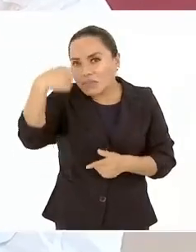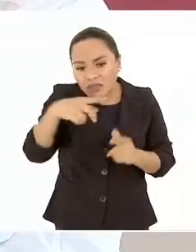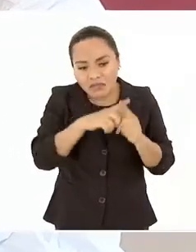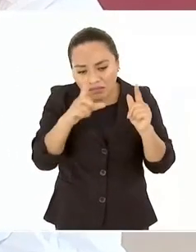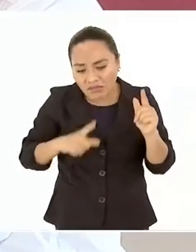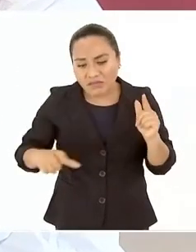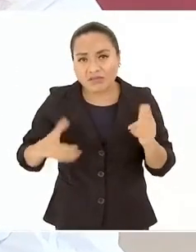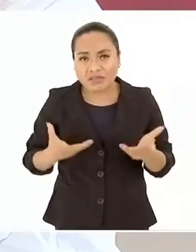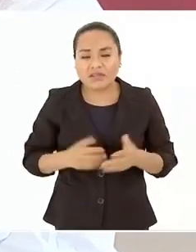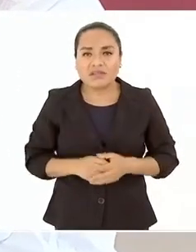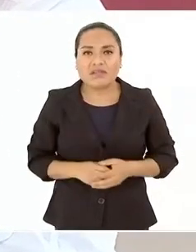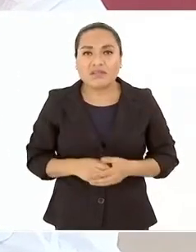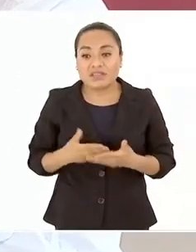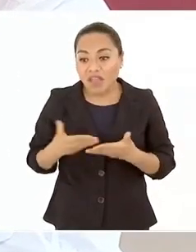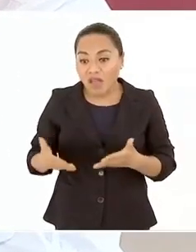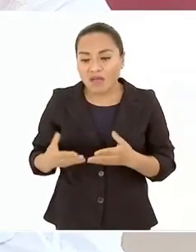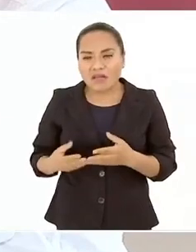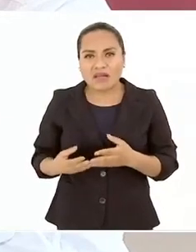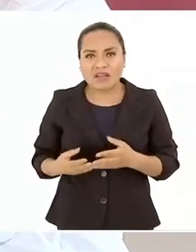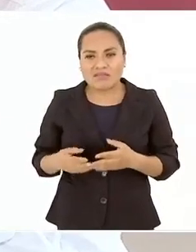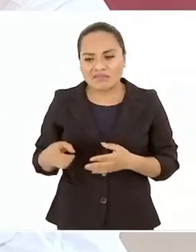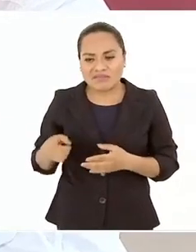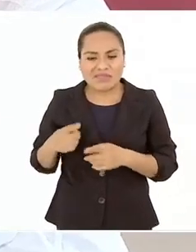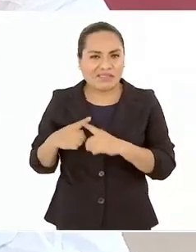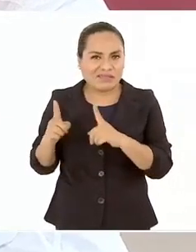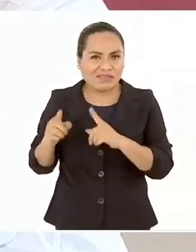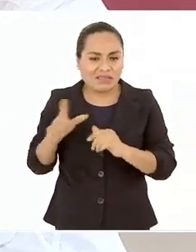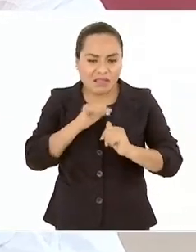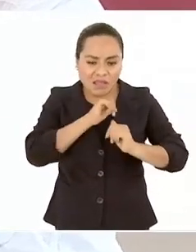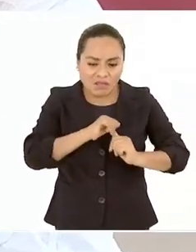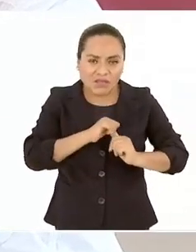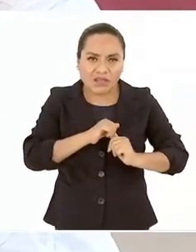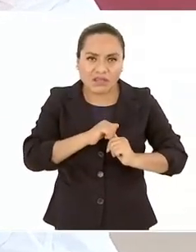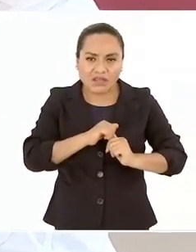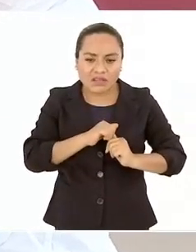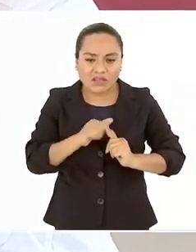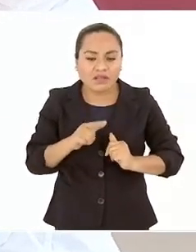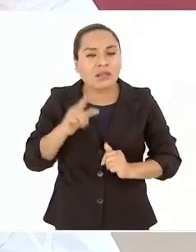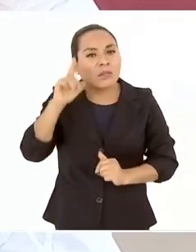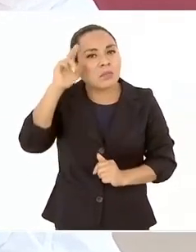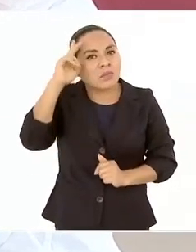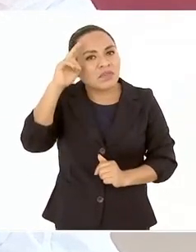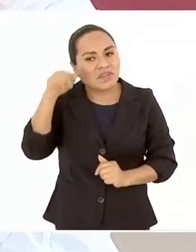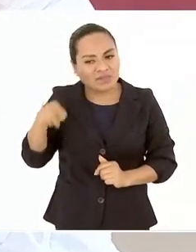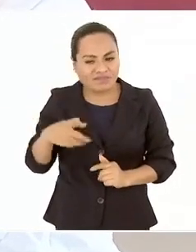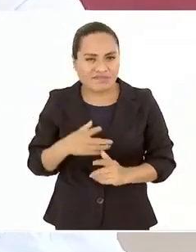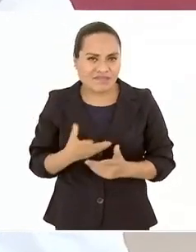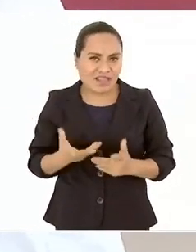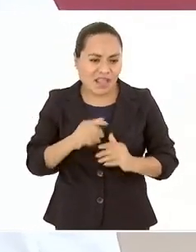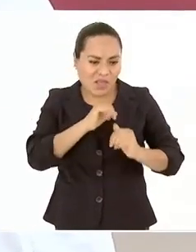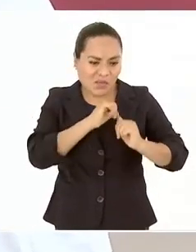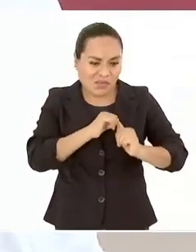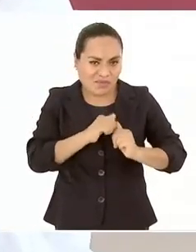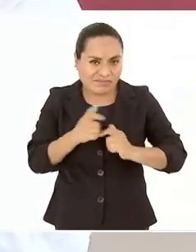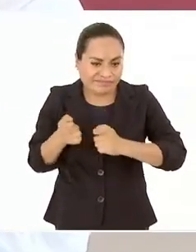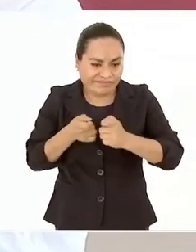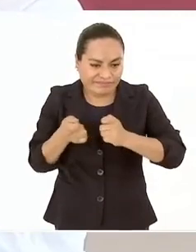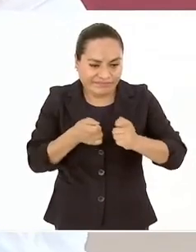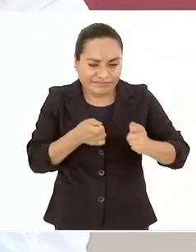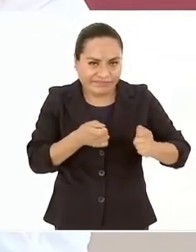modelo llamado neoliberal es neoporfirismo y se